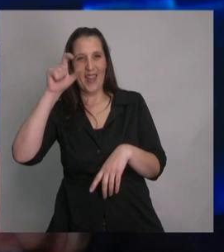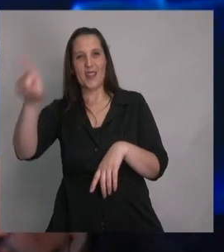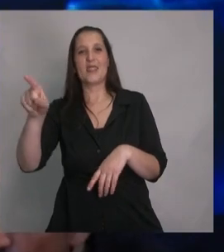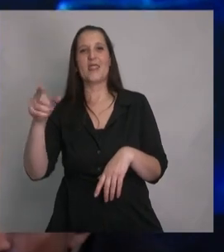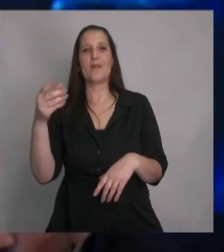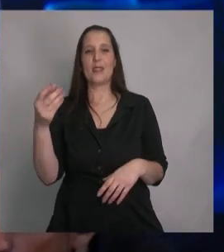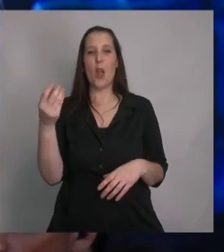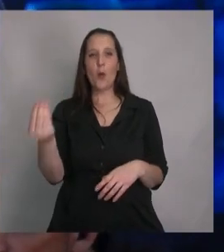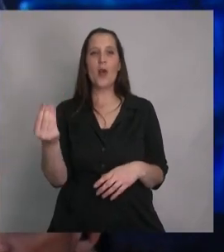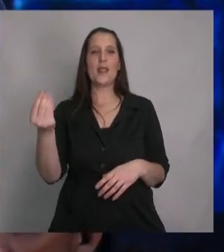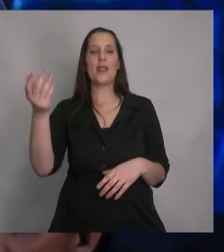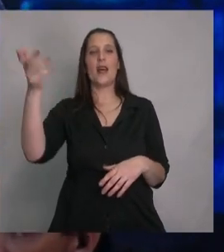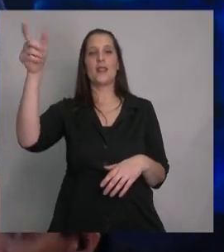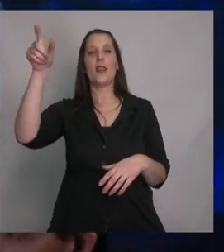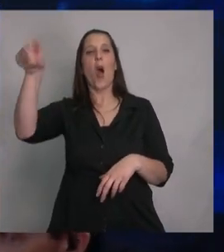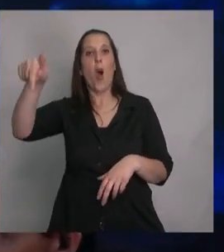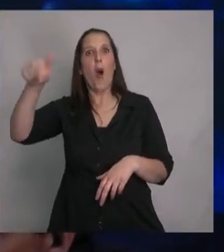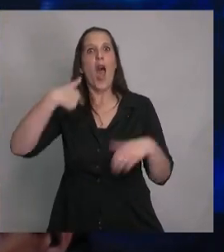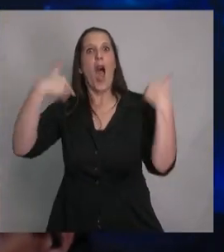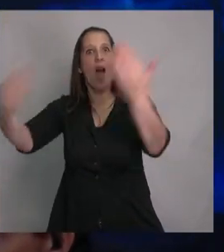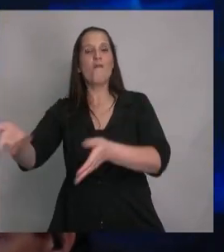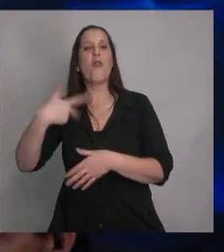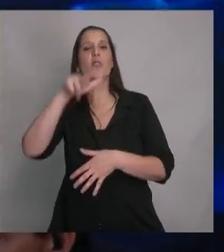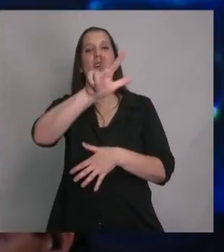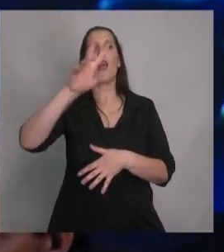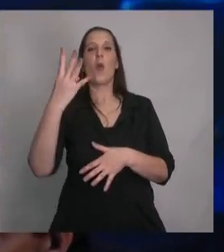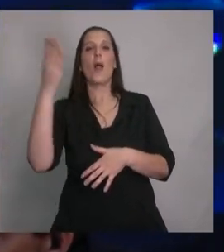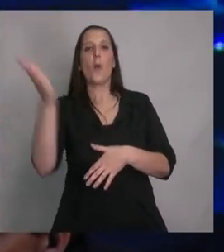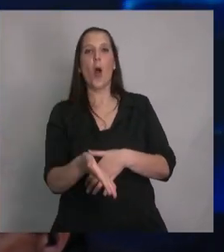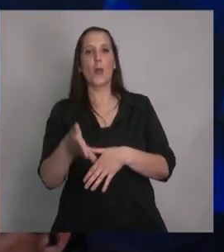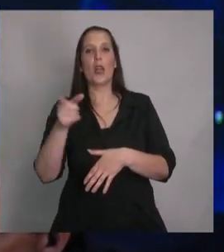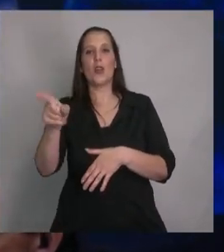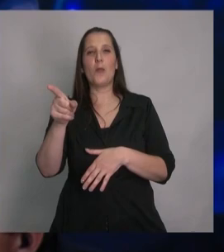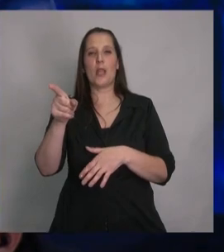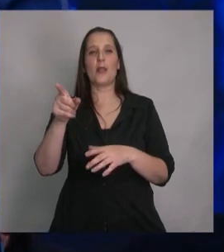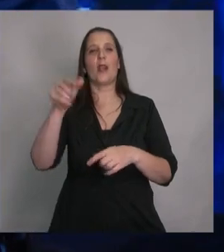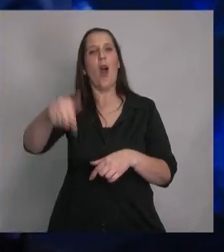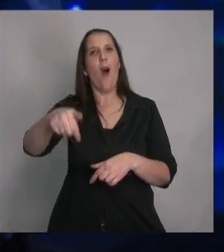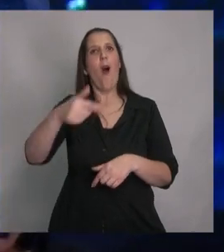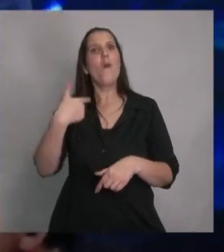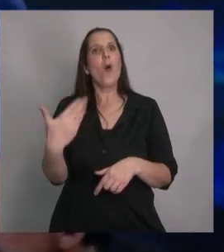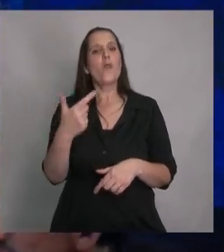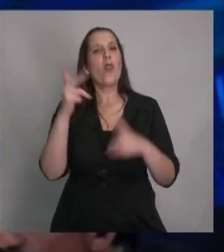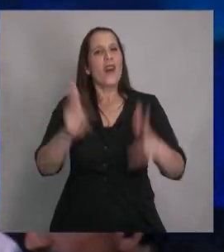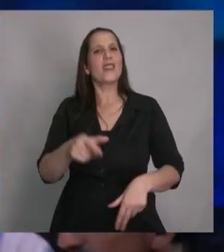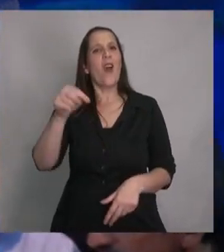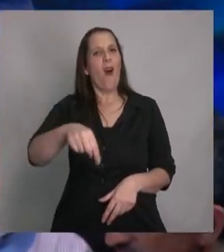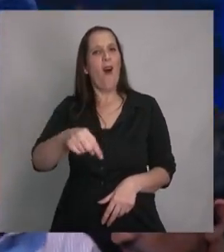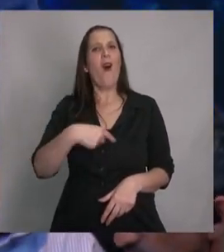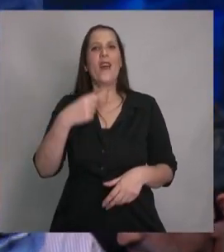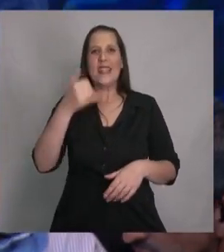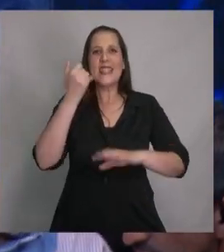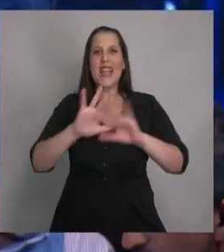tiene una favorabilidad del 34%. Es decir, hoy podríamos decir, el